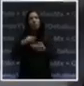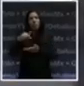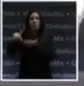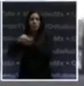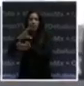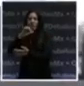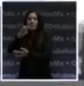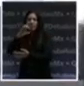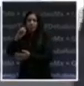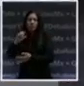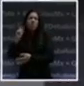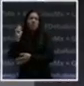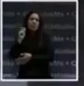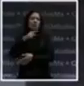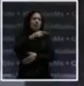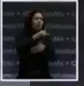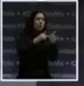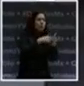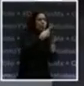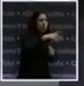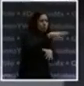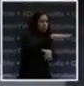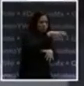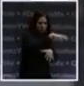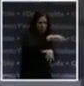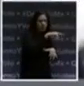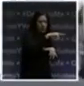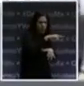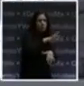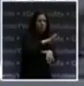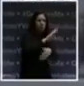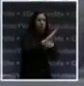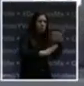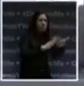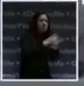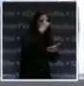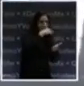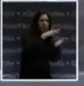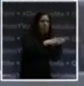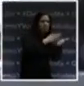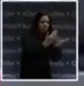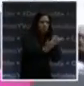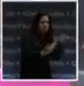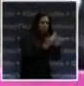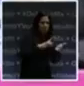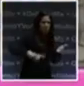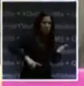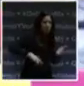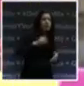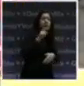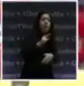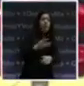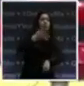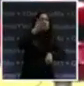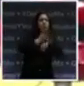el módulo de su colonia vamos a hacer que hagan el trámite ahí. Y también tiene que ver con la corrupción. Vamos a castigar duramente a